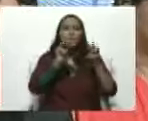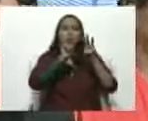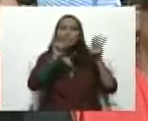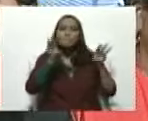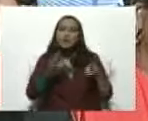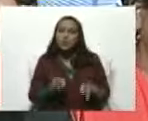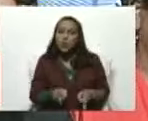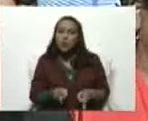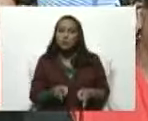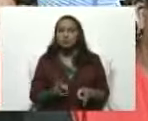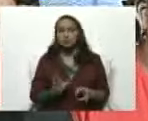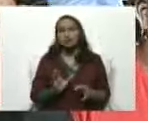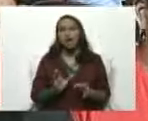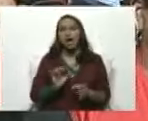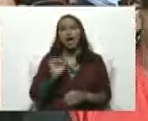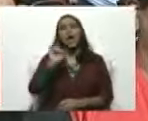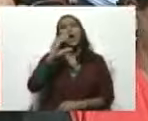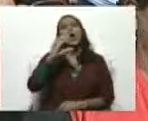Comunista.